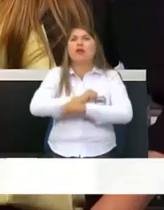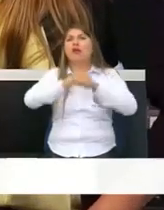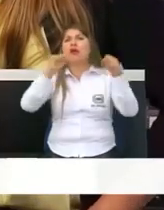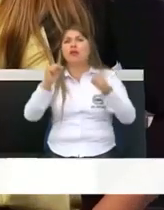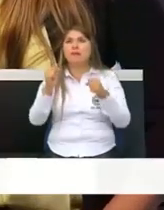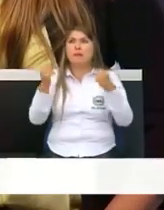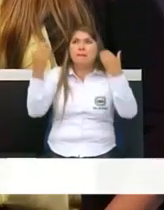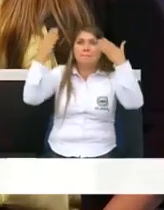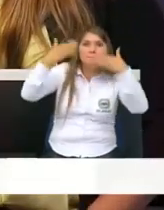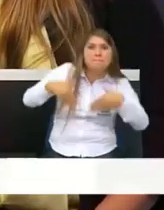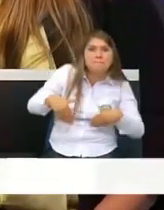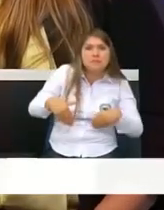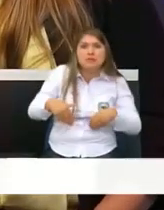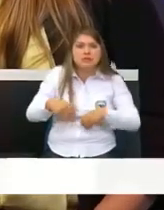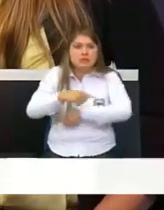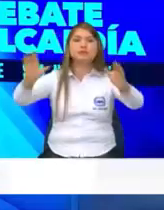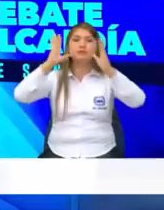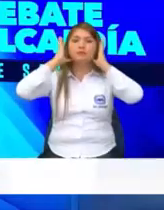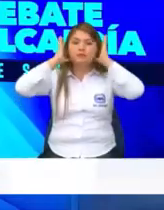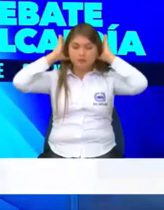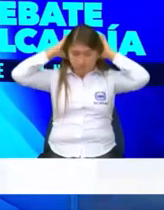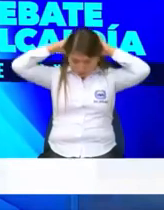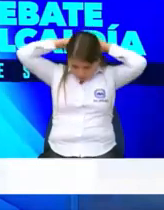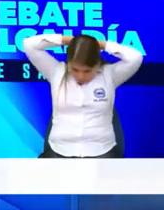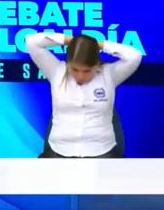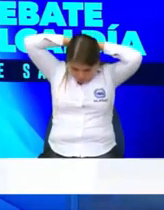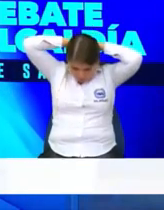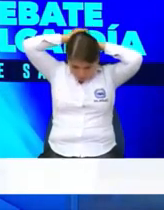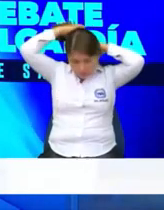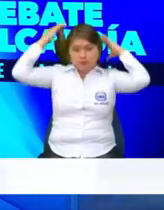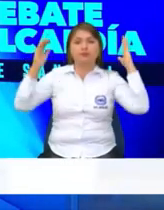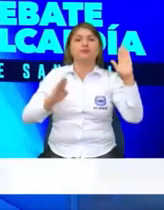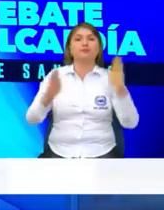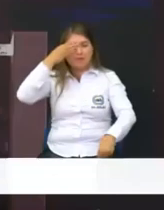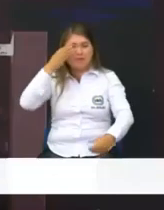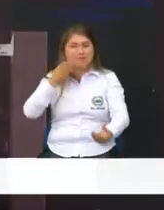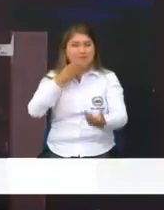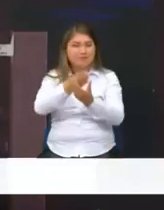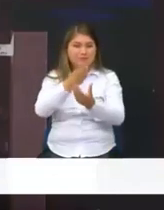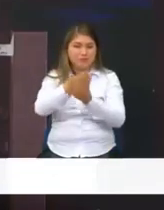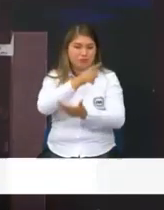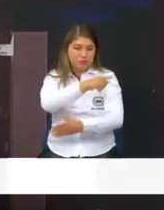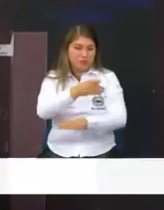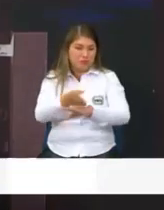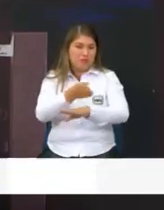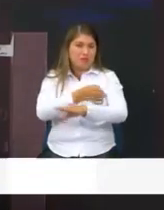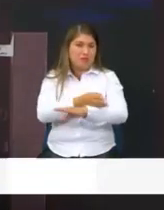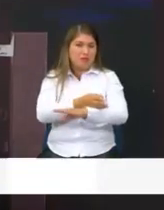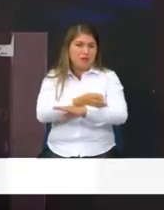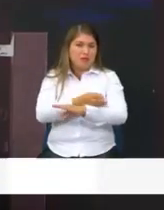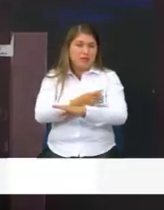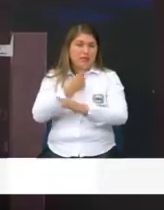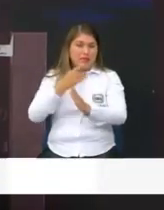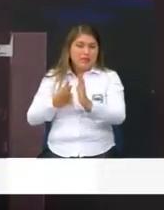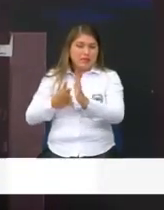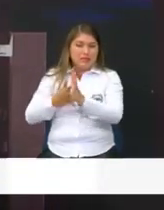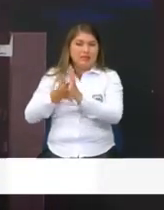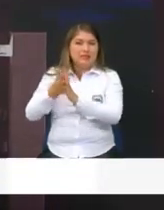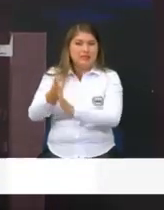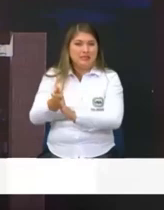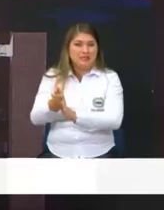uno podía hacer una pregunta a otro de los candidatos. La primera fue María Eugenia Muñoz, quien cuestionó la gestión realizada por